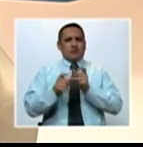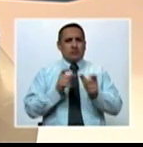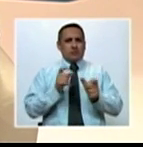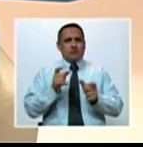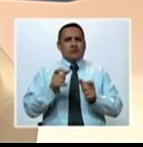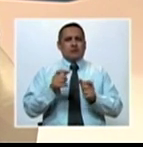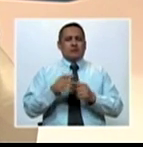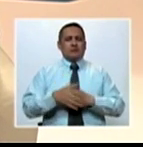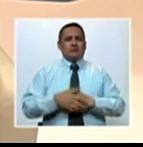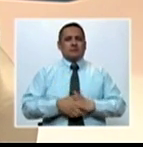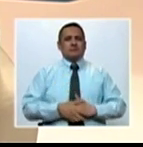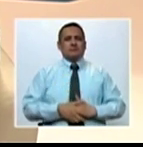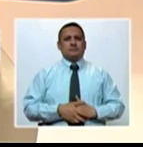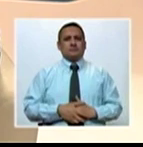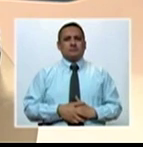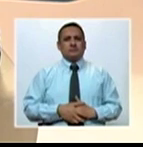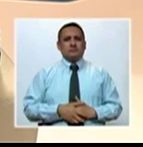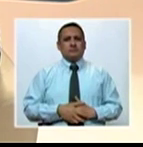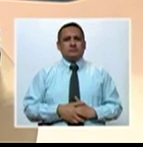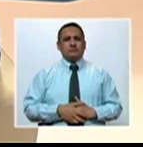a varios,